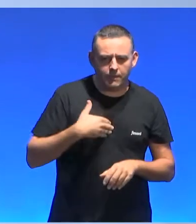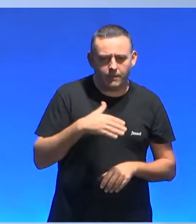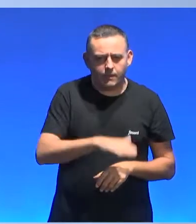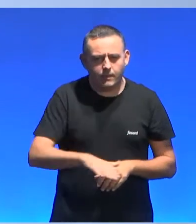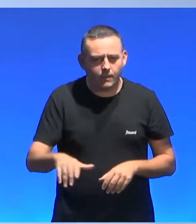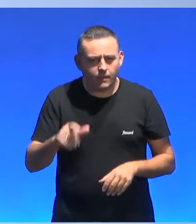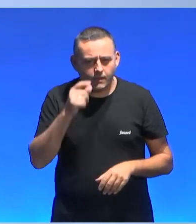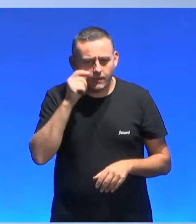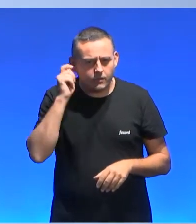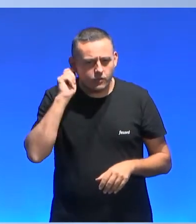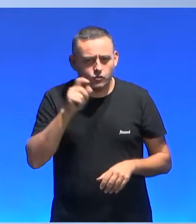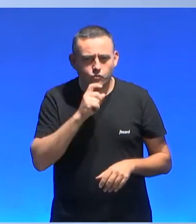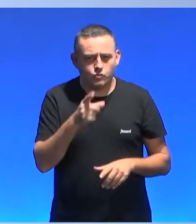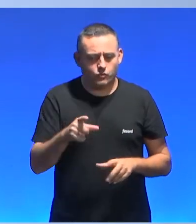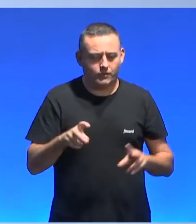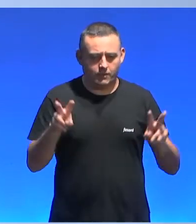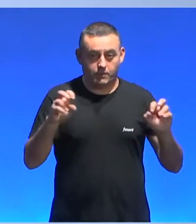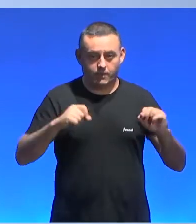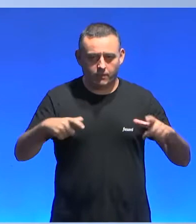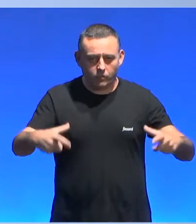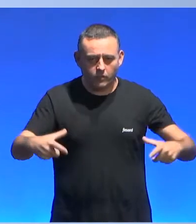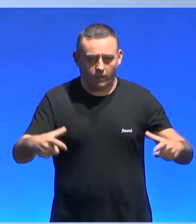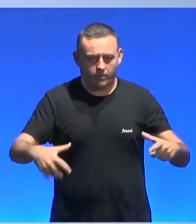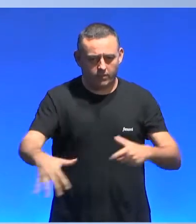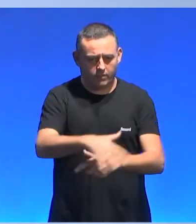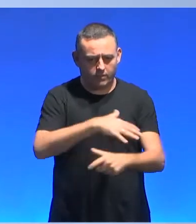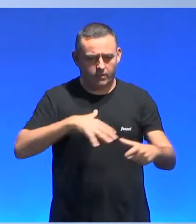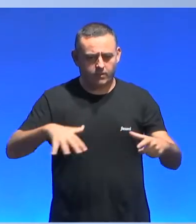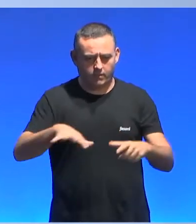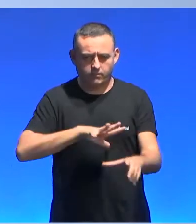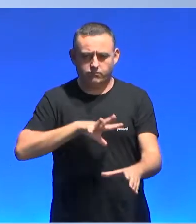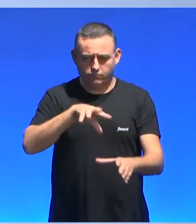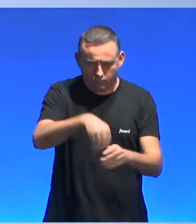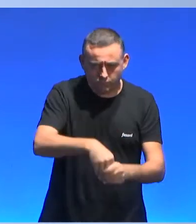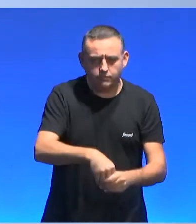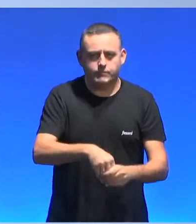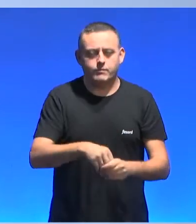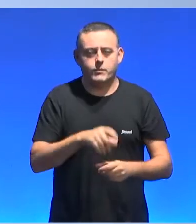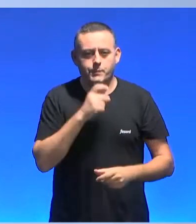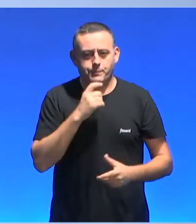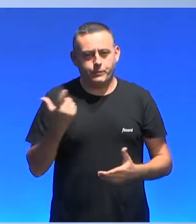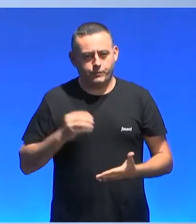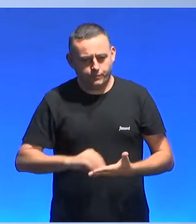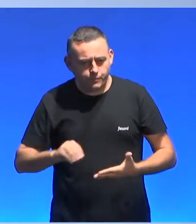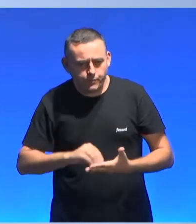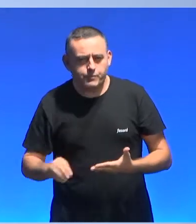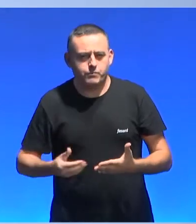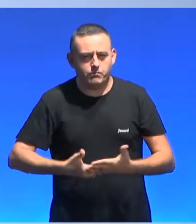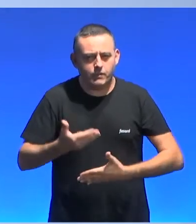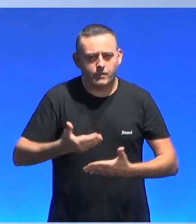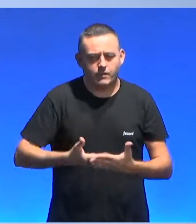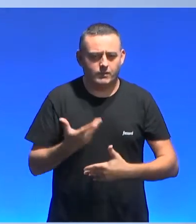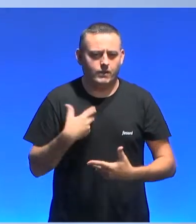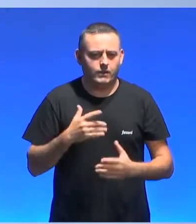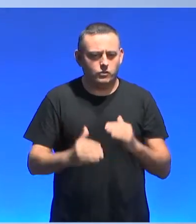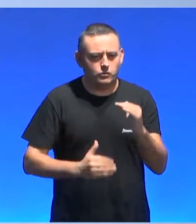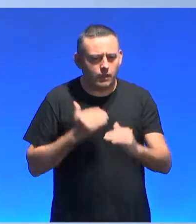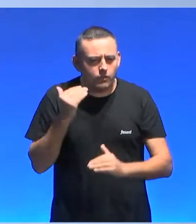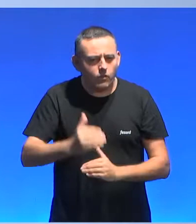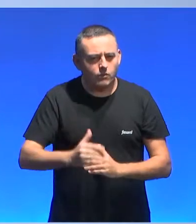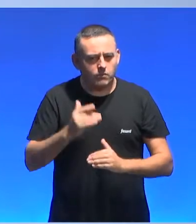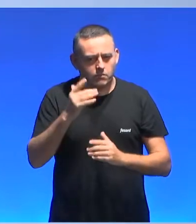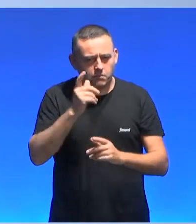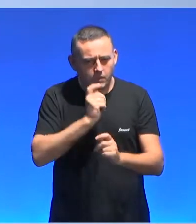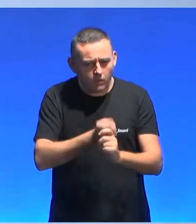el ecosistema de las ciudades. Ha publicado muchísimo sobre educación y pedagogía. También ha